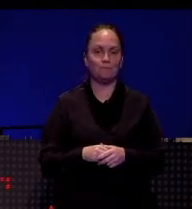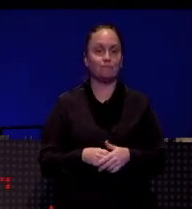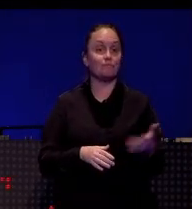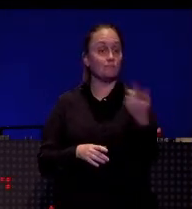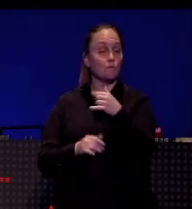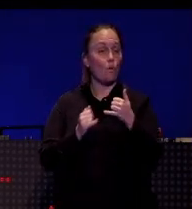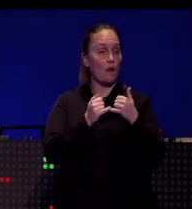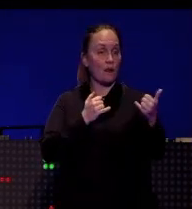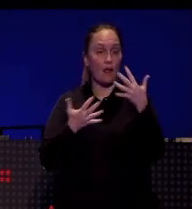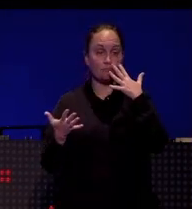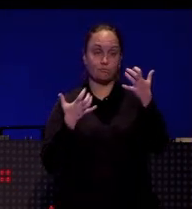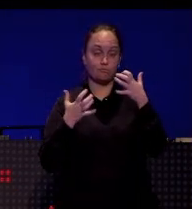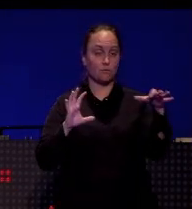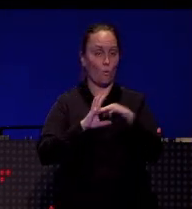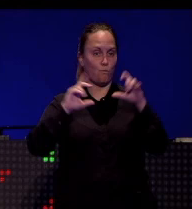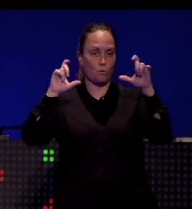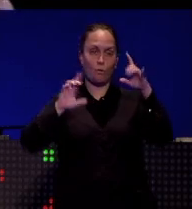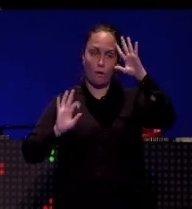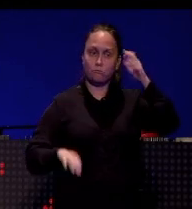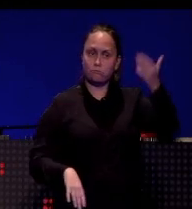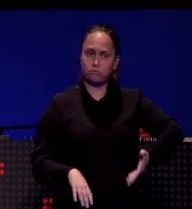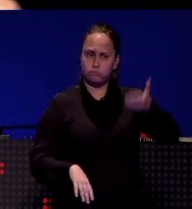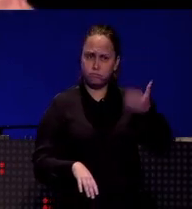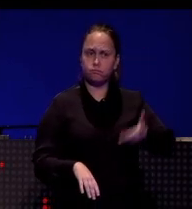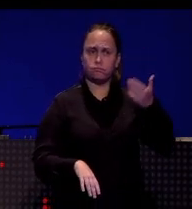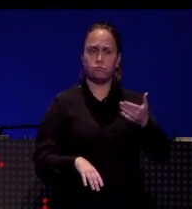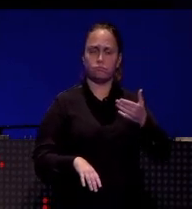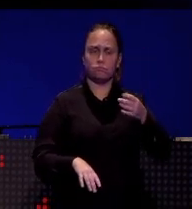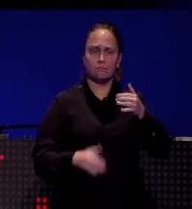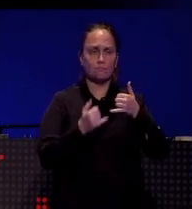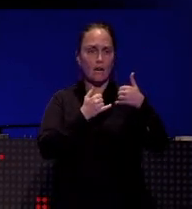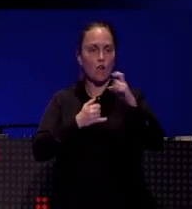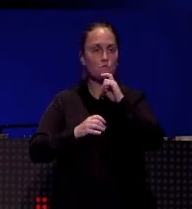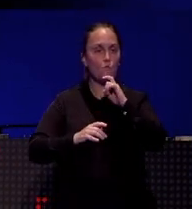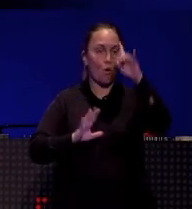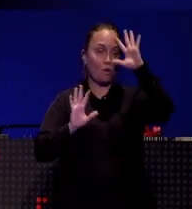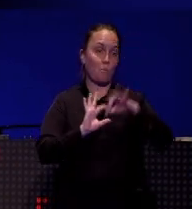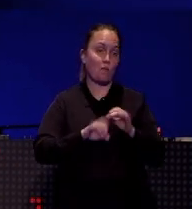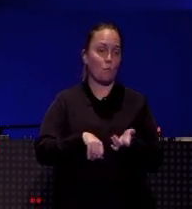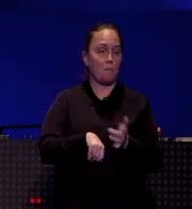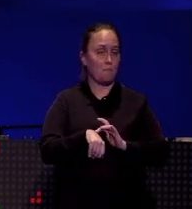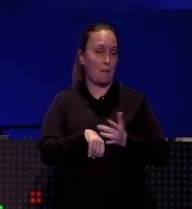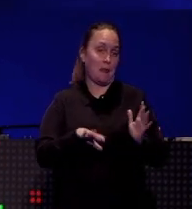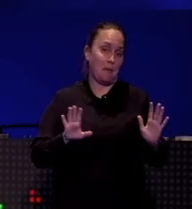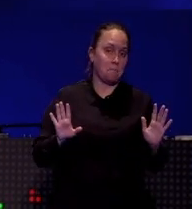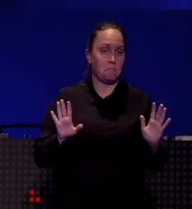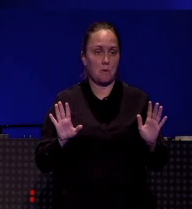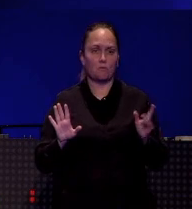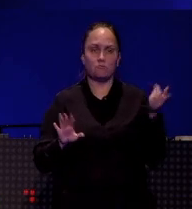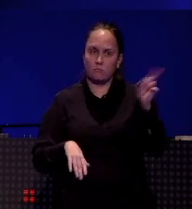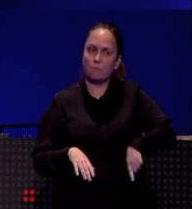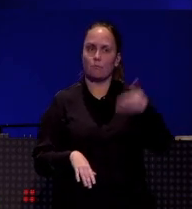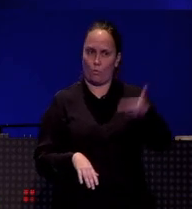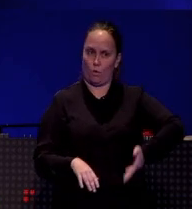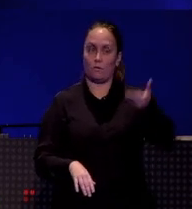línea estética en la fotografía pues yo creo que es súper importante seguir una línea coherente estos son ya no sé si manías pero yo creo que es un tip también importante